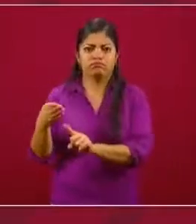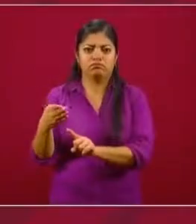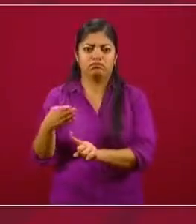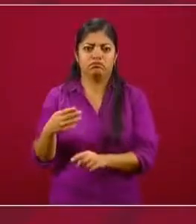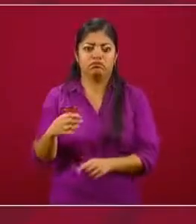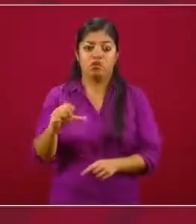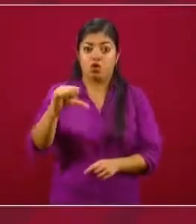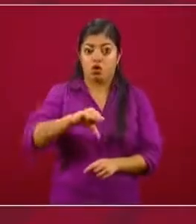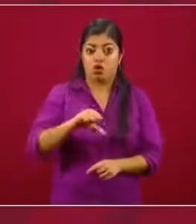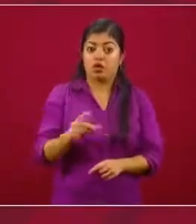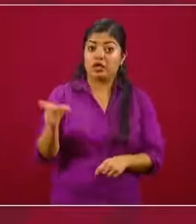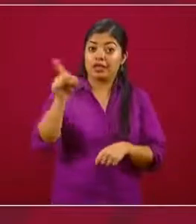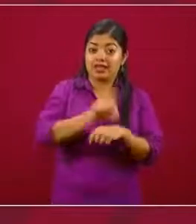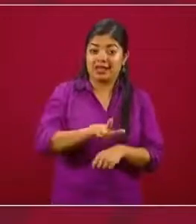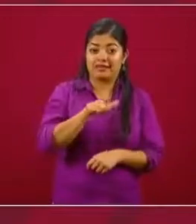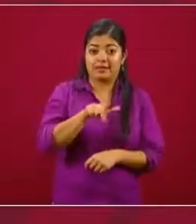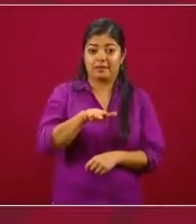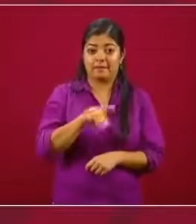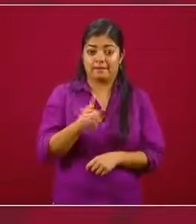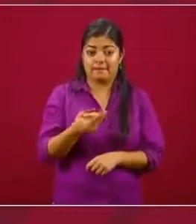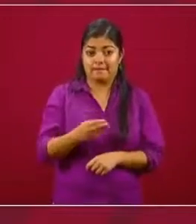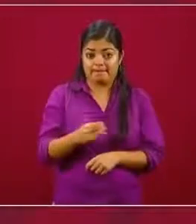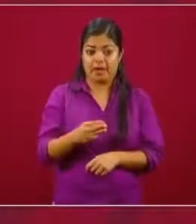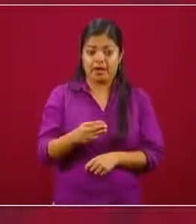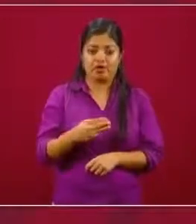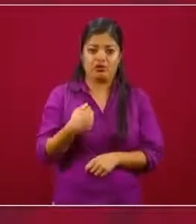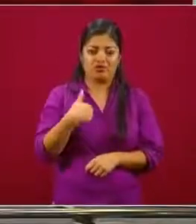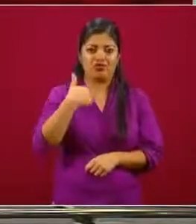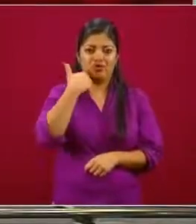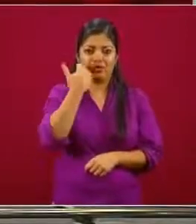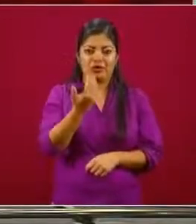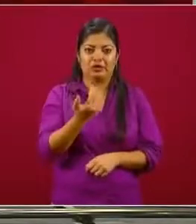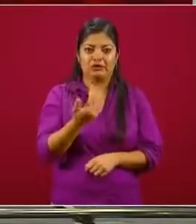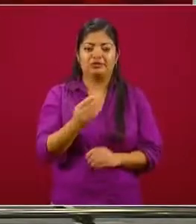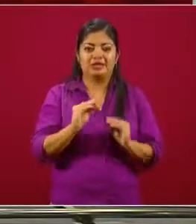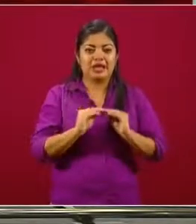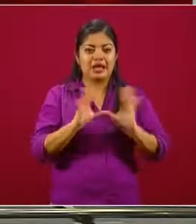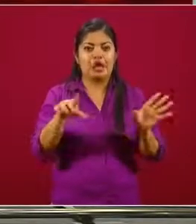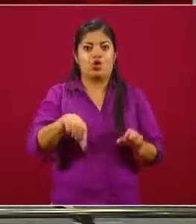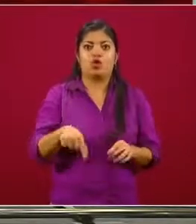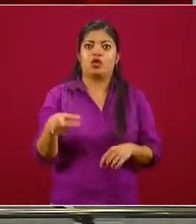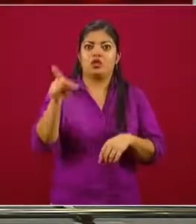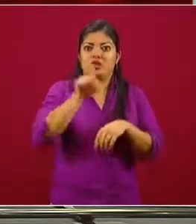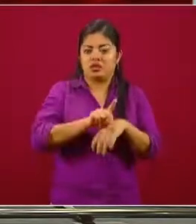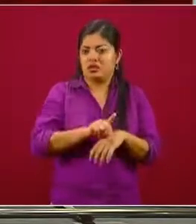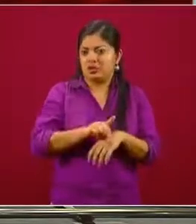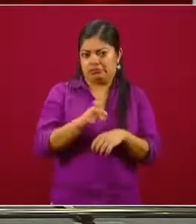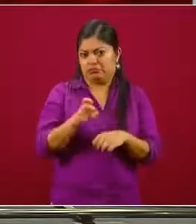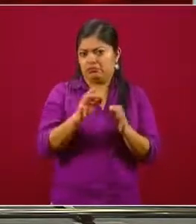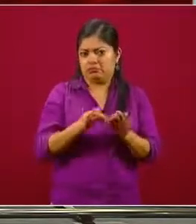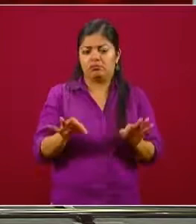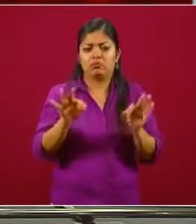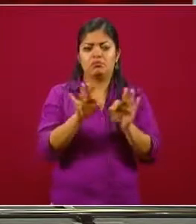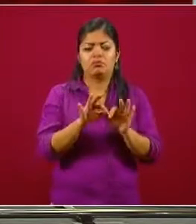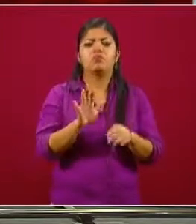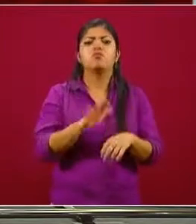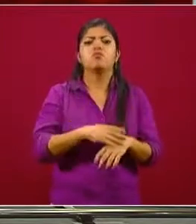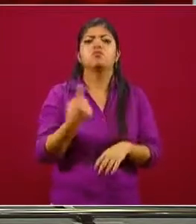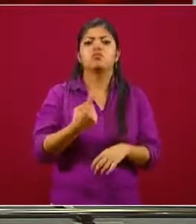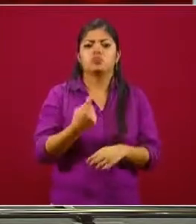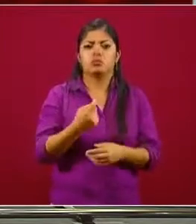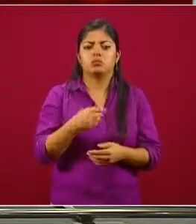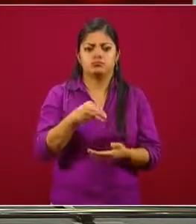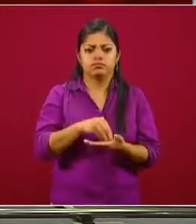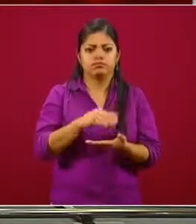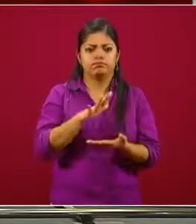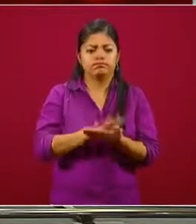hoy, 17 de mayo, sí queríamos hacer claro este día, porque además este decreto que se firmó